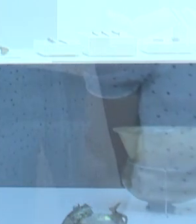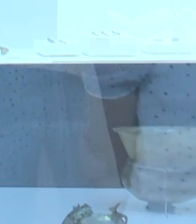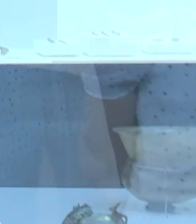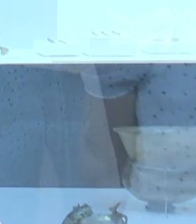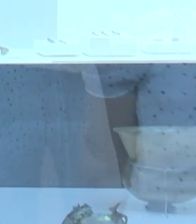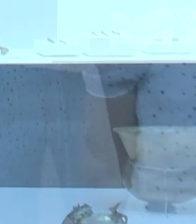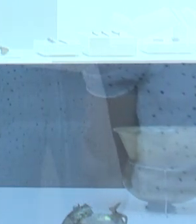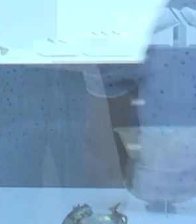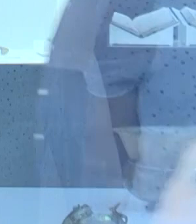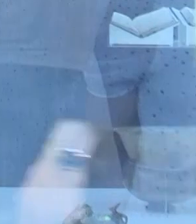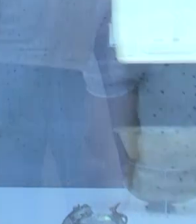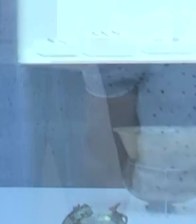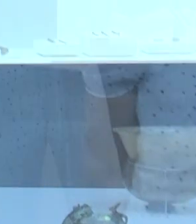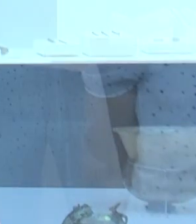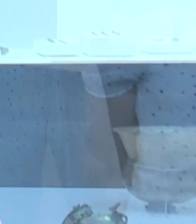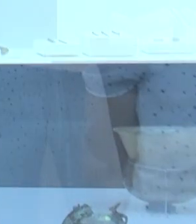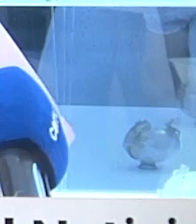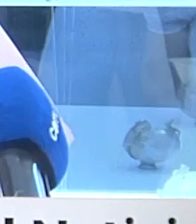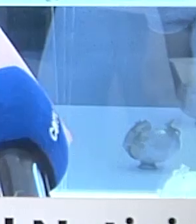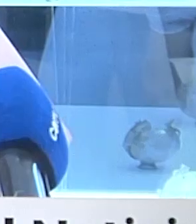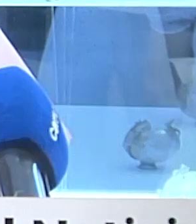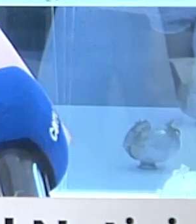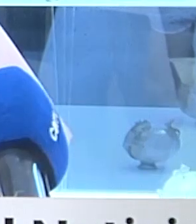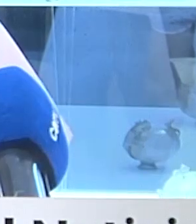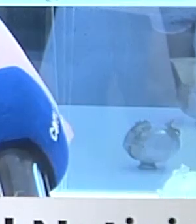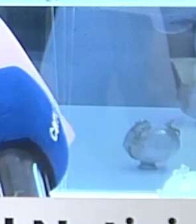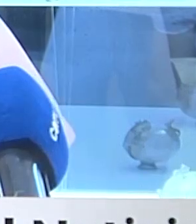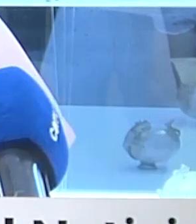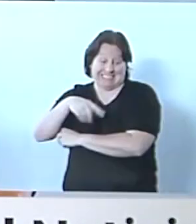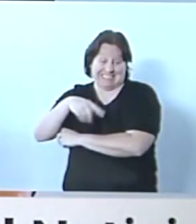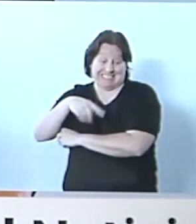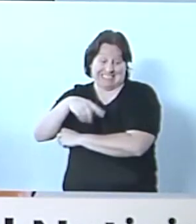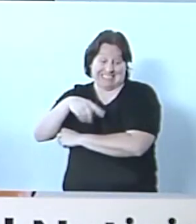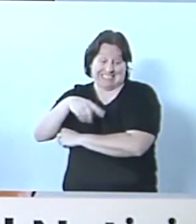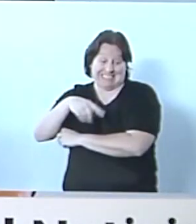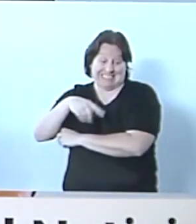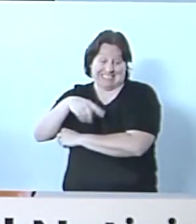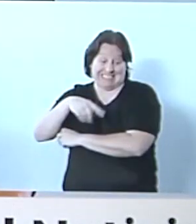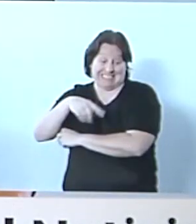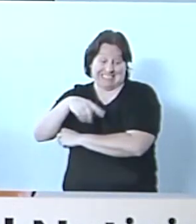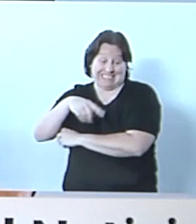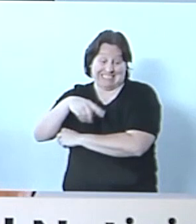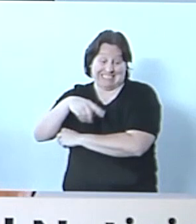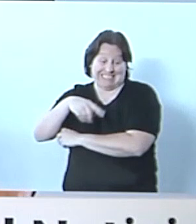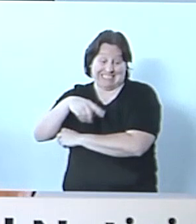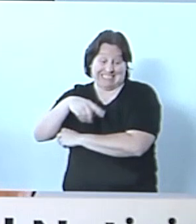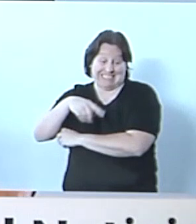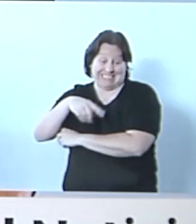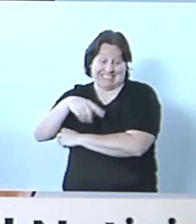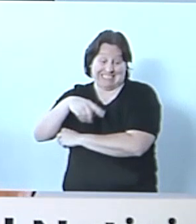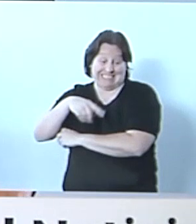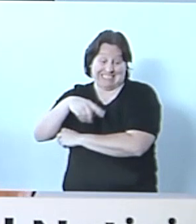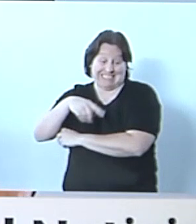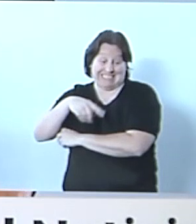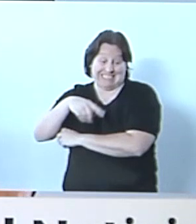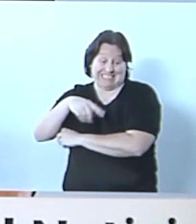en el resto de universidades de la región de murcia y más de 60 profesionales de atención a la diversidad se incorporarán